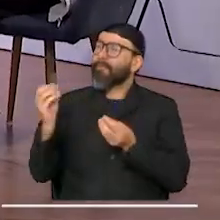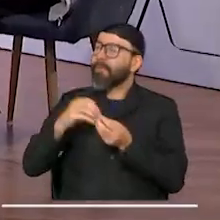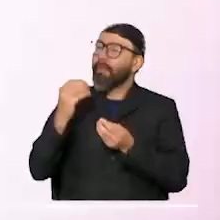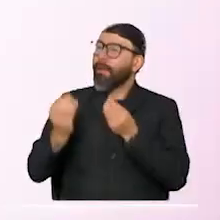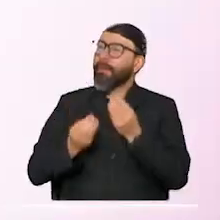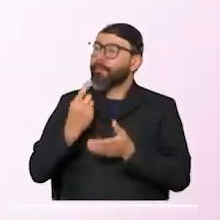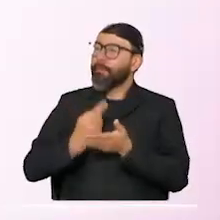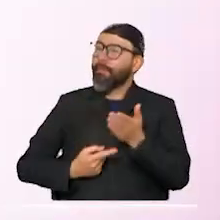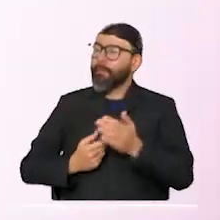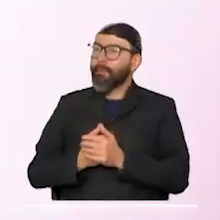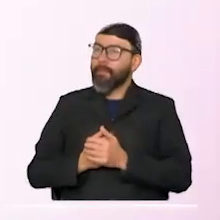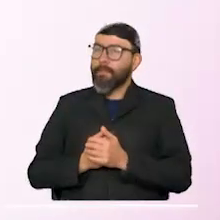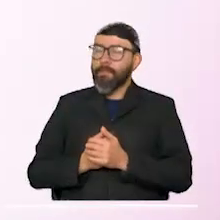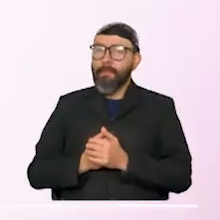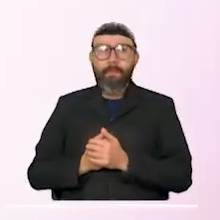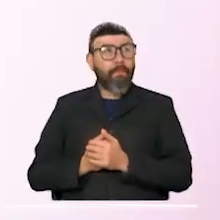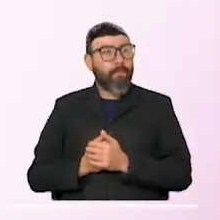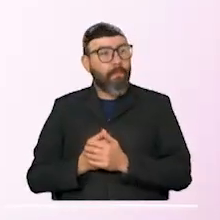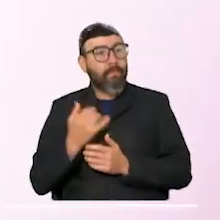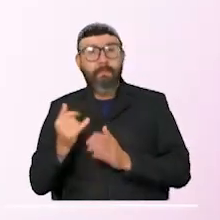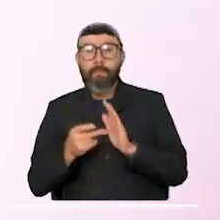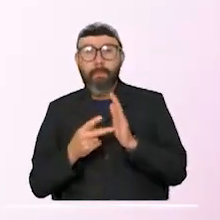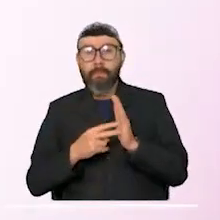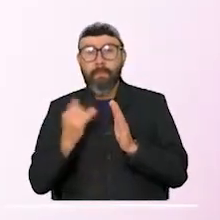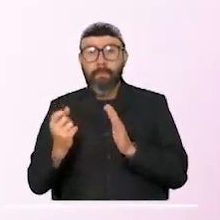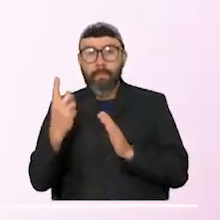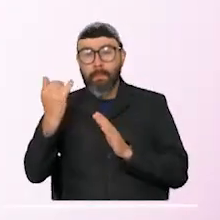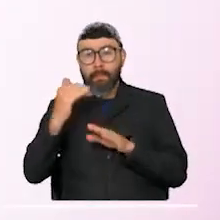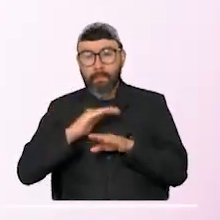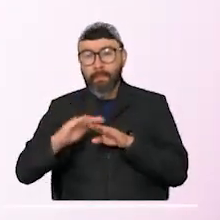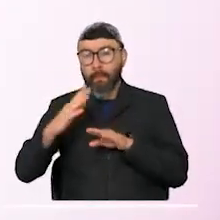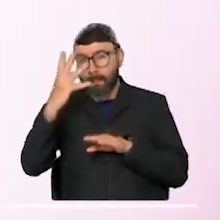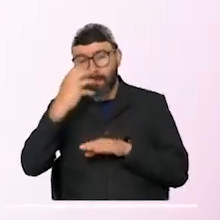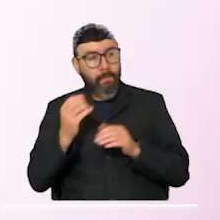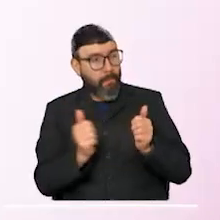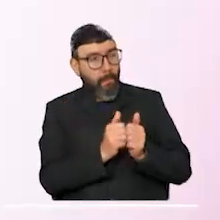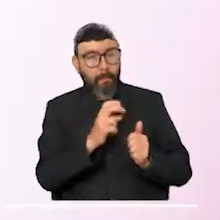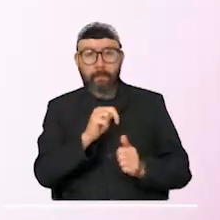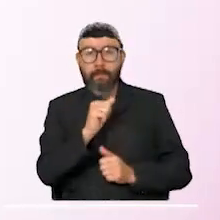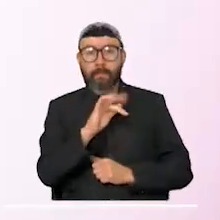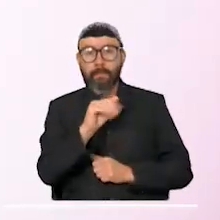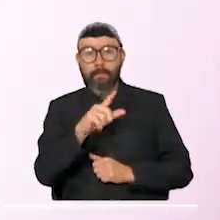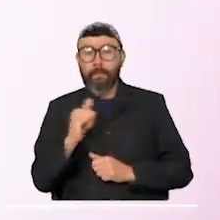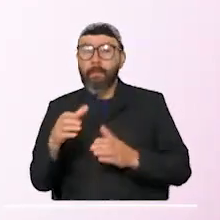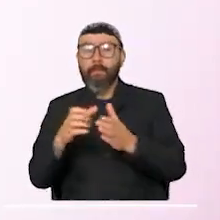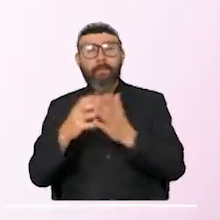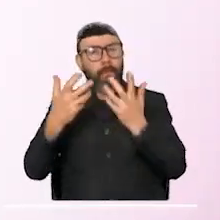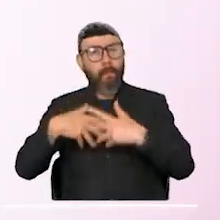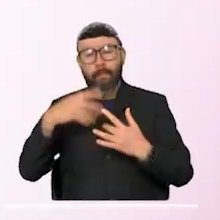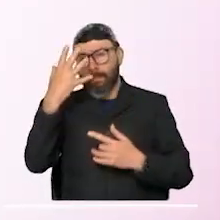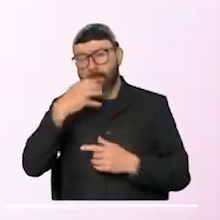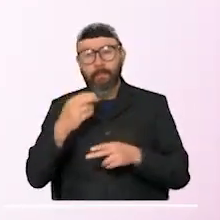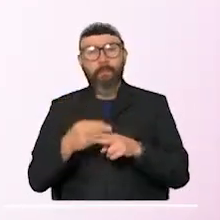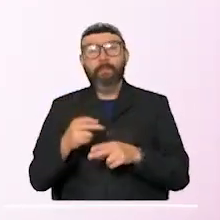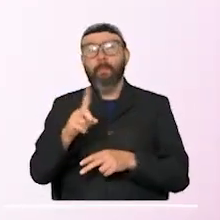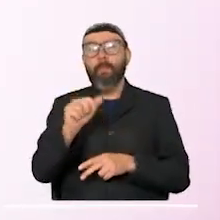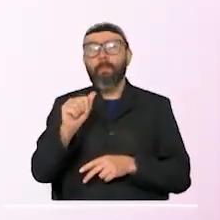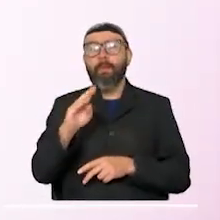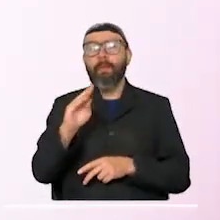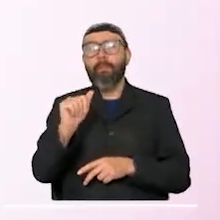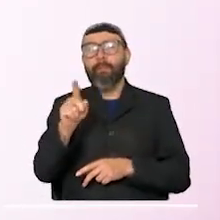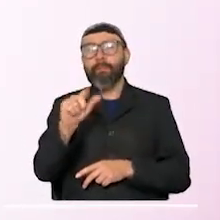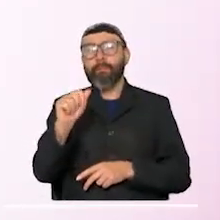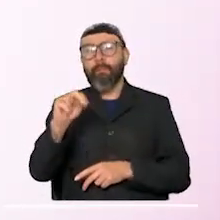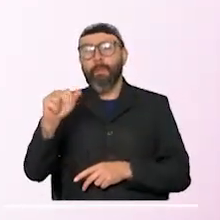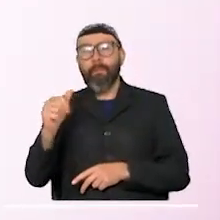Bueno súper realmente Pues esta fue una invitación muy linda Nataly y yo somos socias en un emprendimiento hermoso que se llama sabasan a casa taller del alma